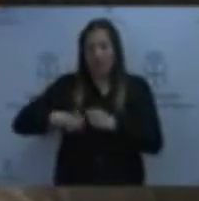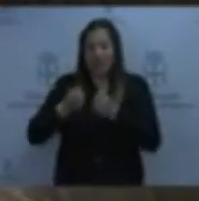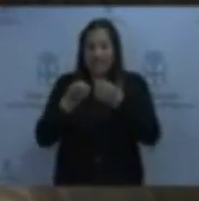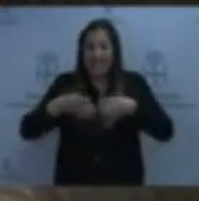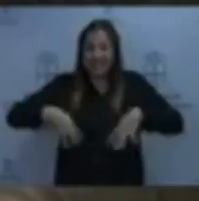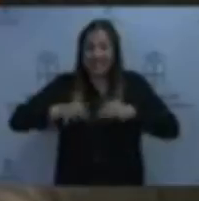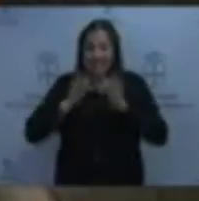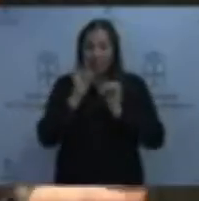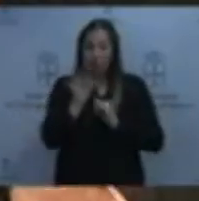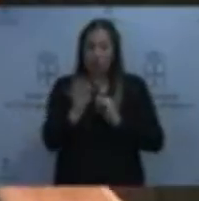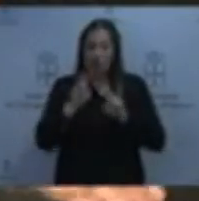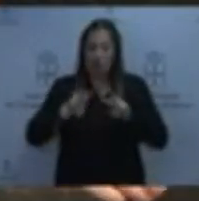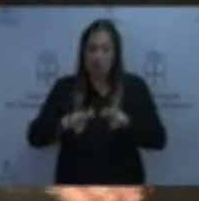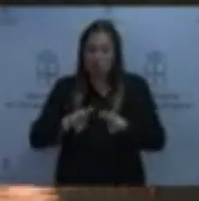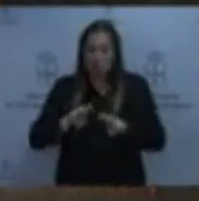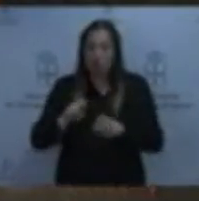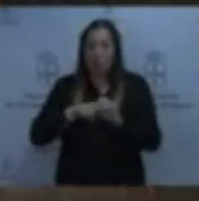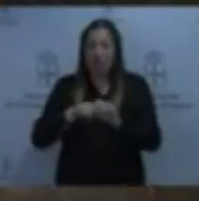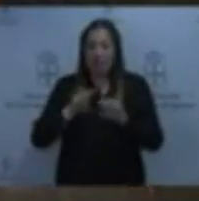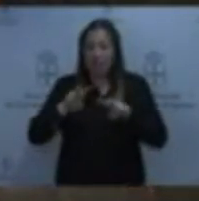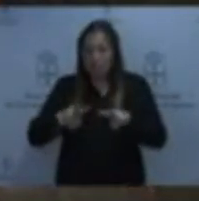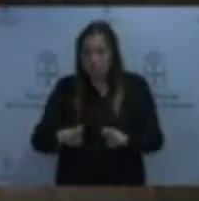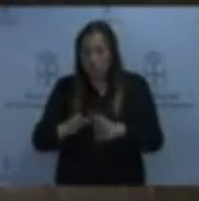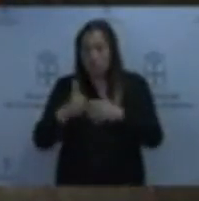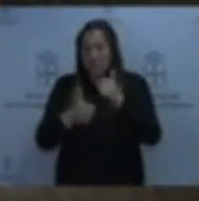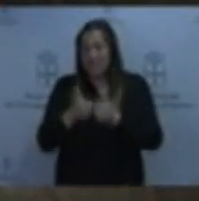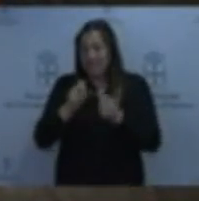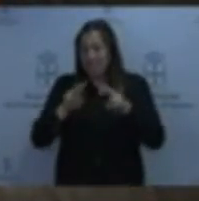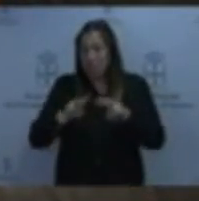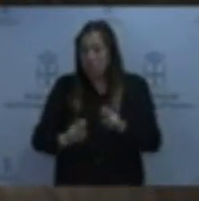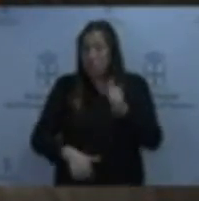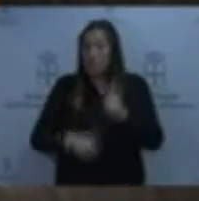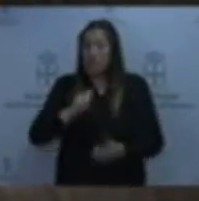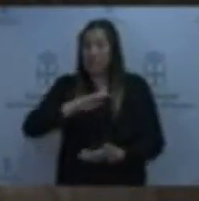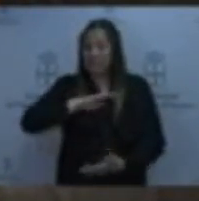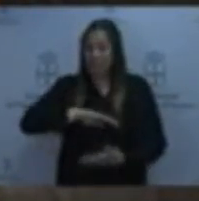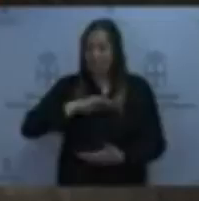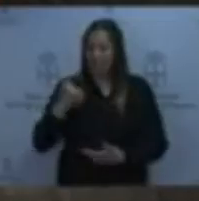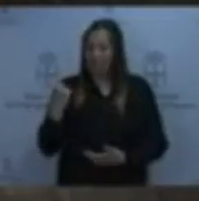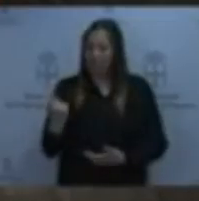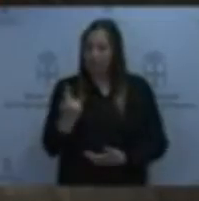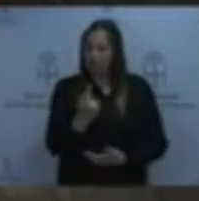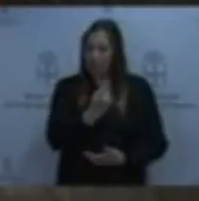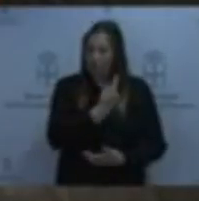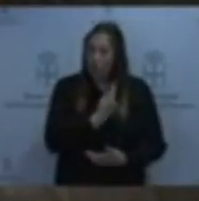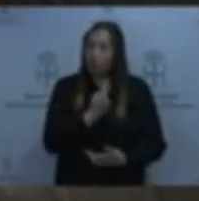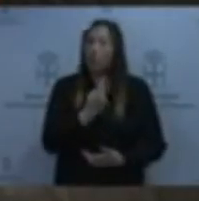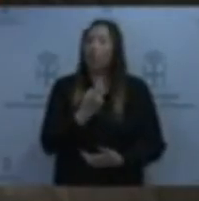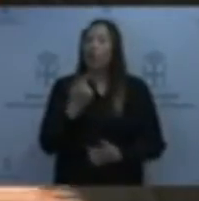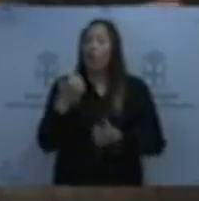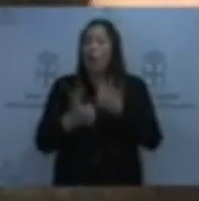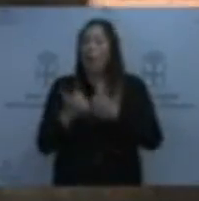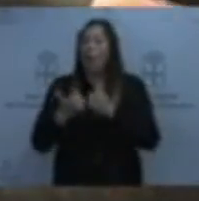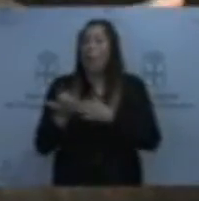un nuevo segundo examen, unos nuevos casos y la capacidad de cada uno de los miembros que